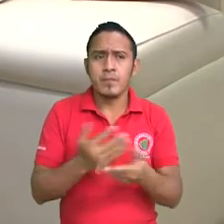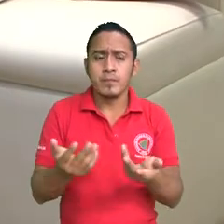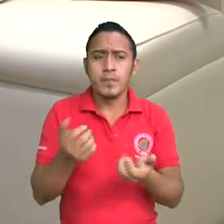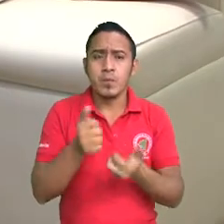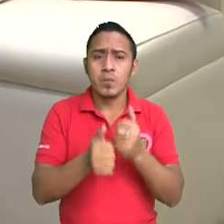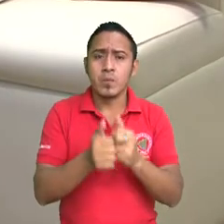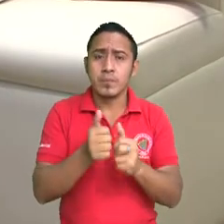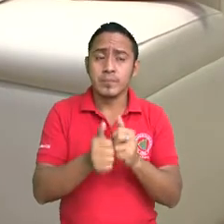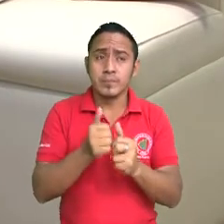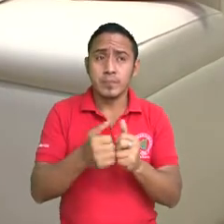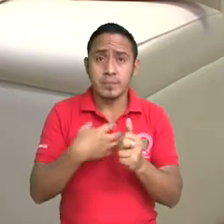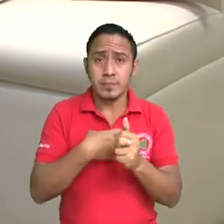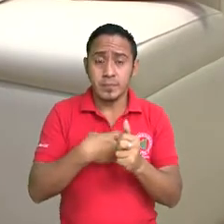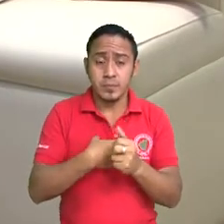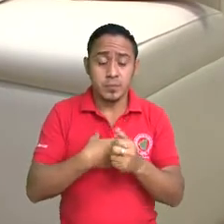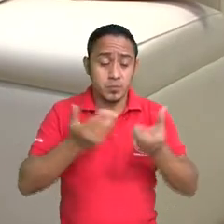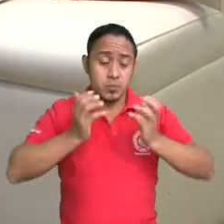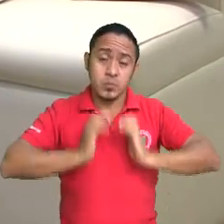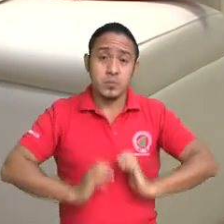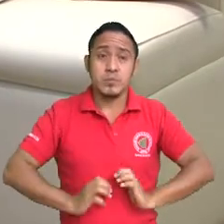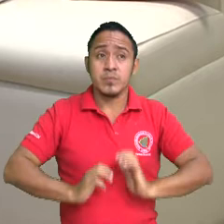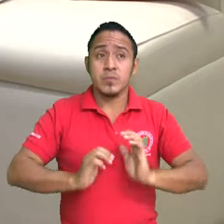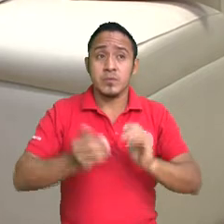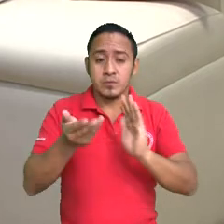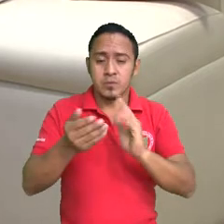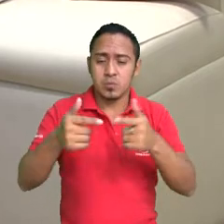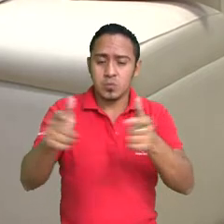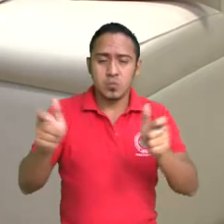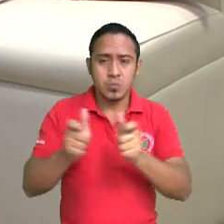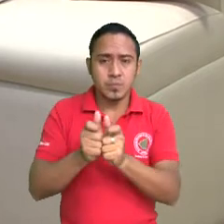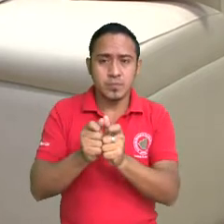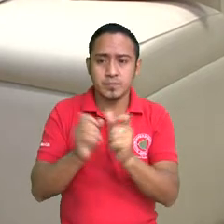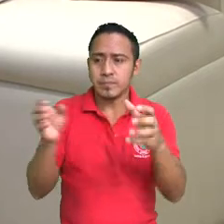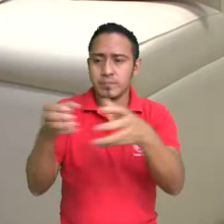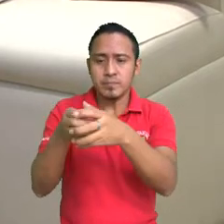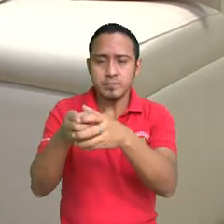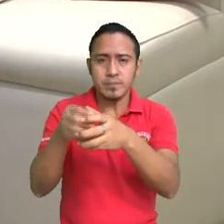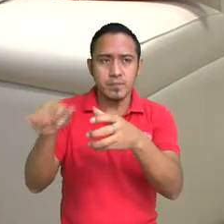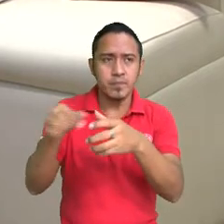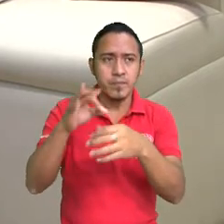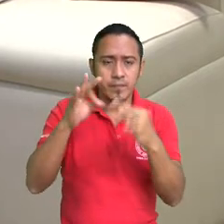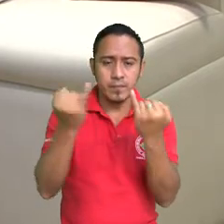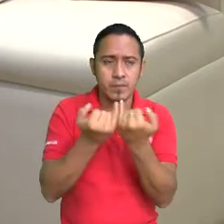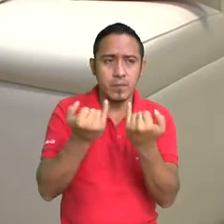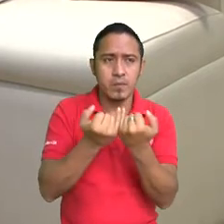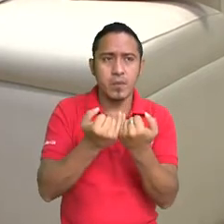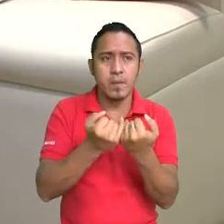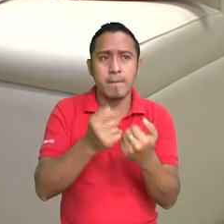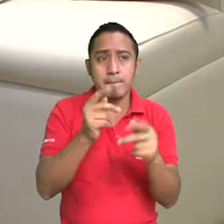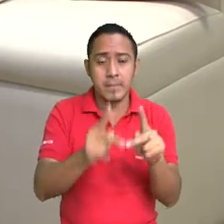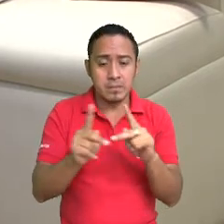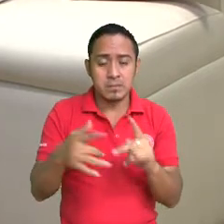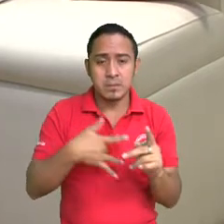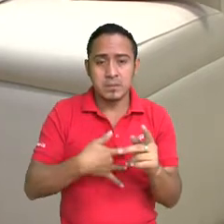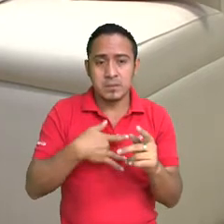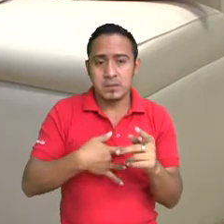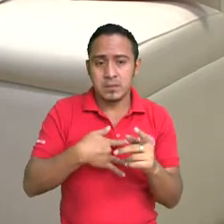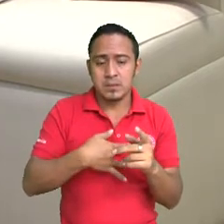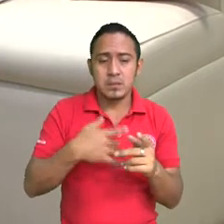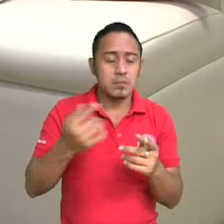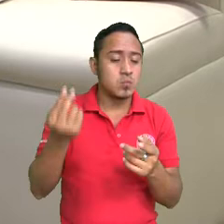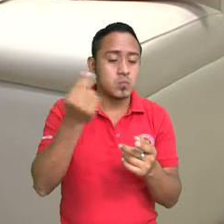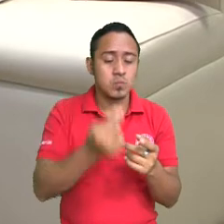la parte genética. Hay un grupo, me imagino, considerable también de personas que necesitan